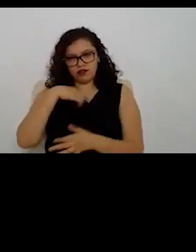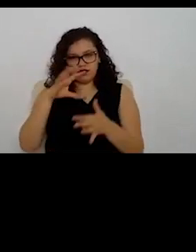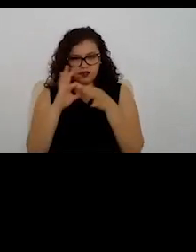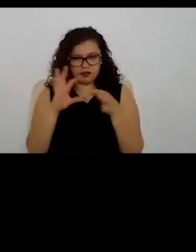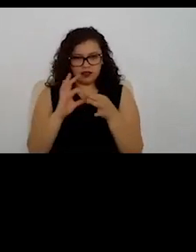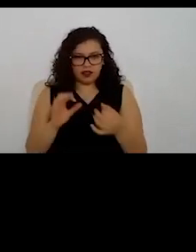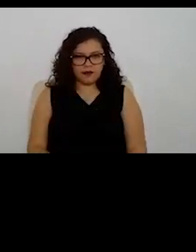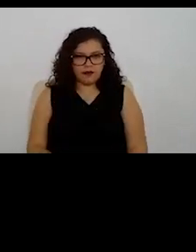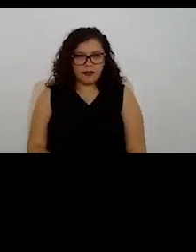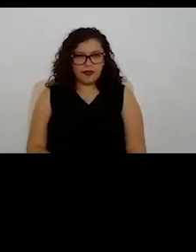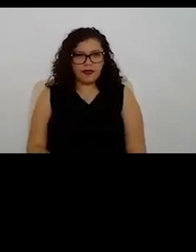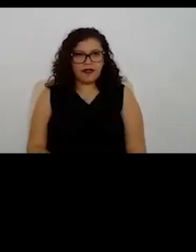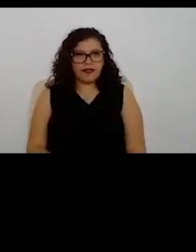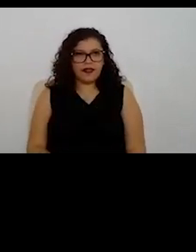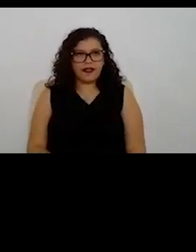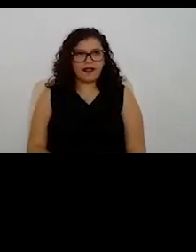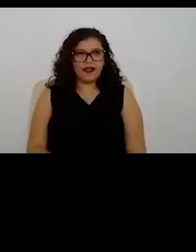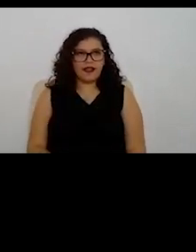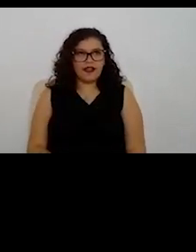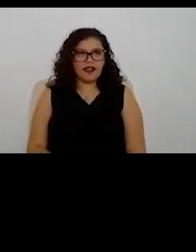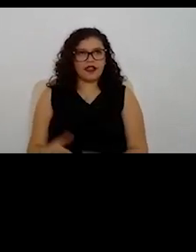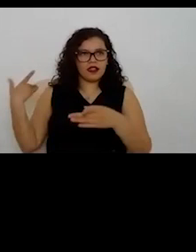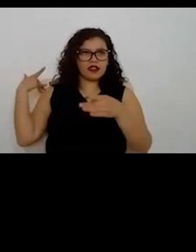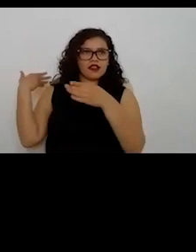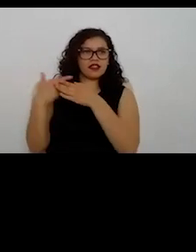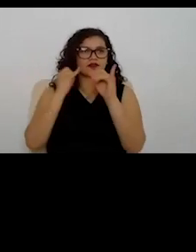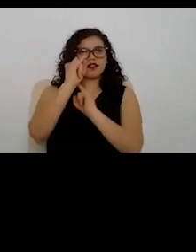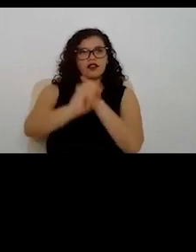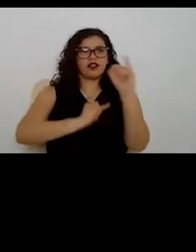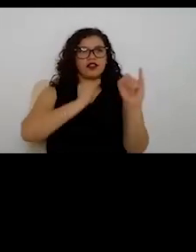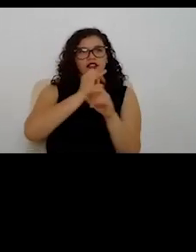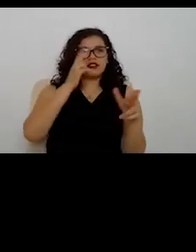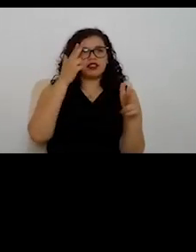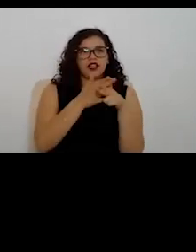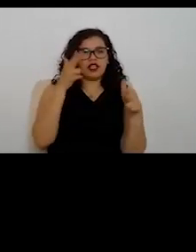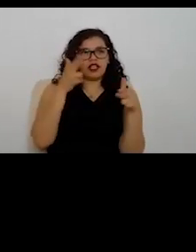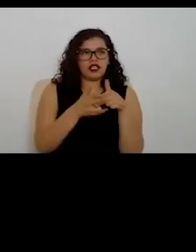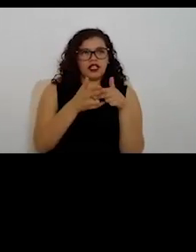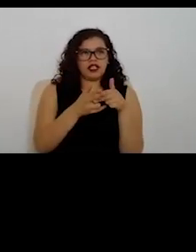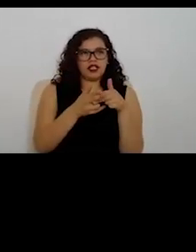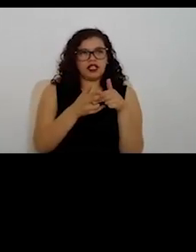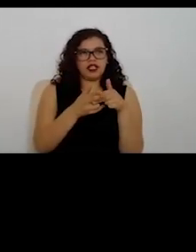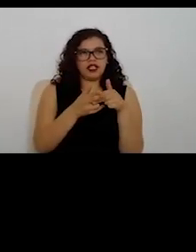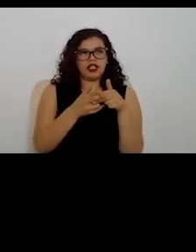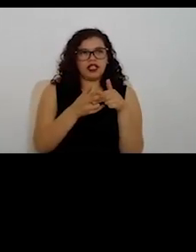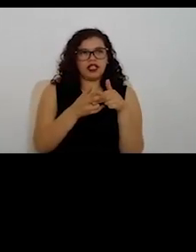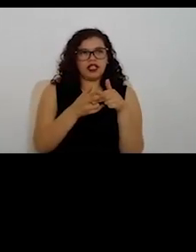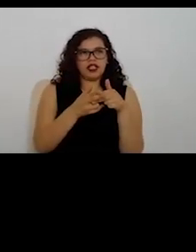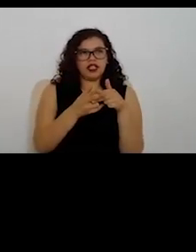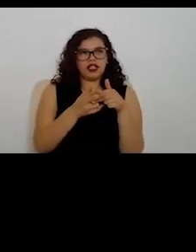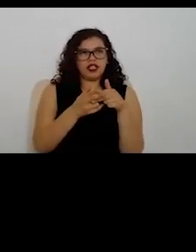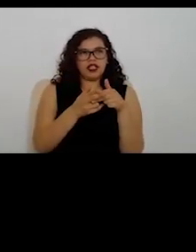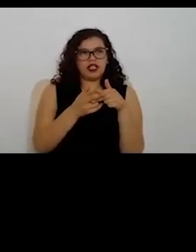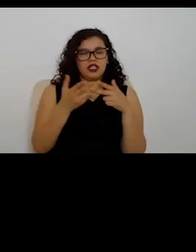se ha ido trabajando en marcos internacionales hasta tratar de aterrizarlo en cada una de las ramas o elementos